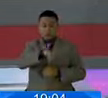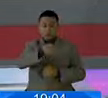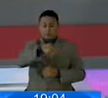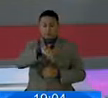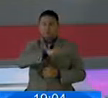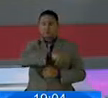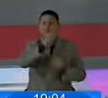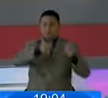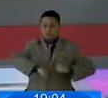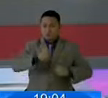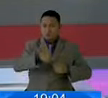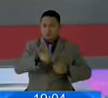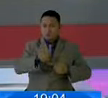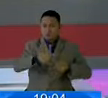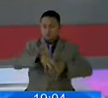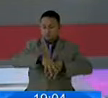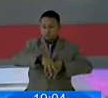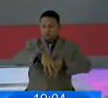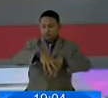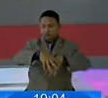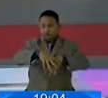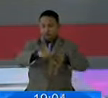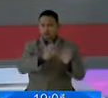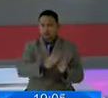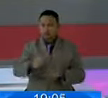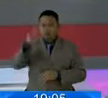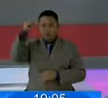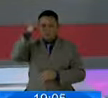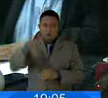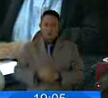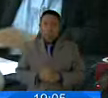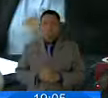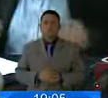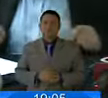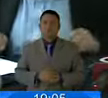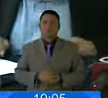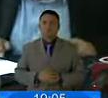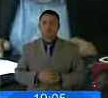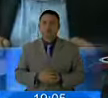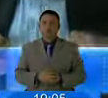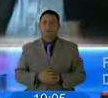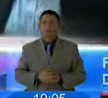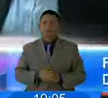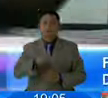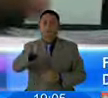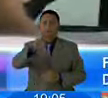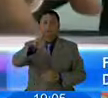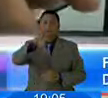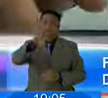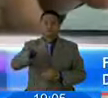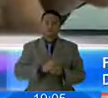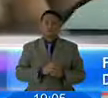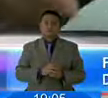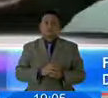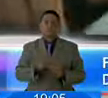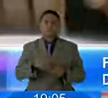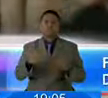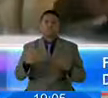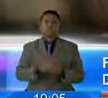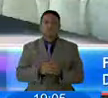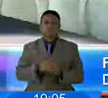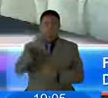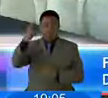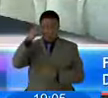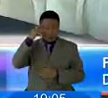miércoles participará en una marcha organizada por el régimen. El Frente Unitario de Trabajadores FUT dice tener razones suficientes para